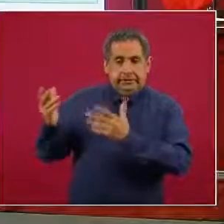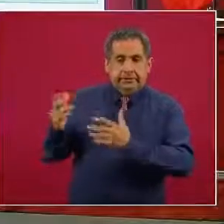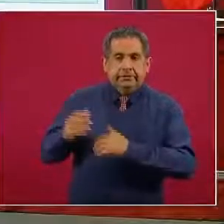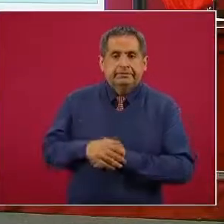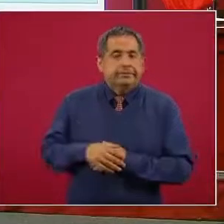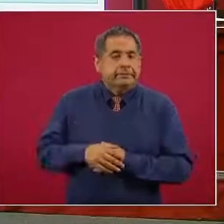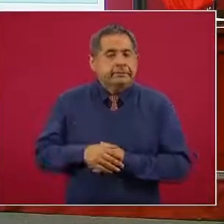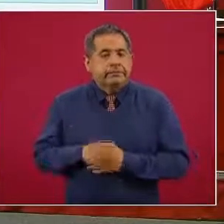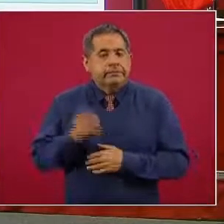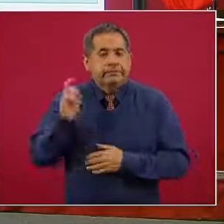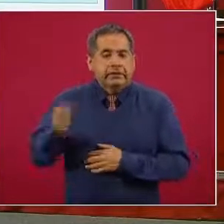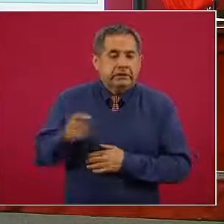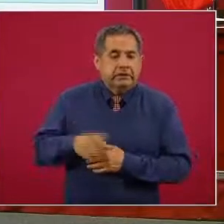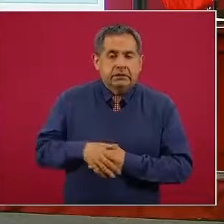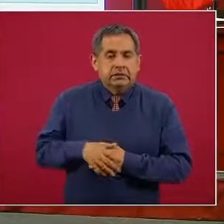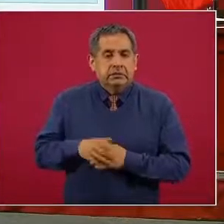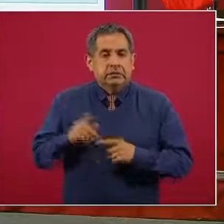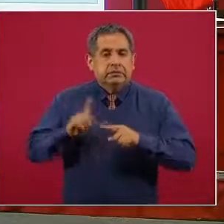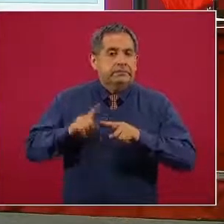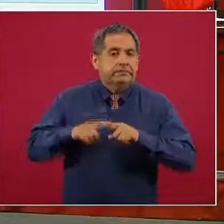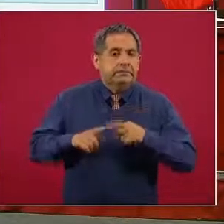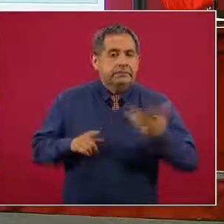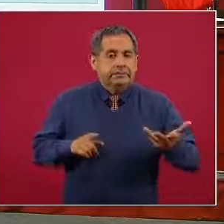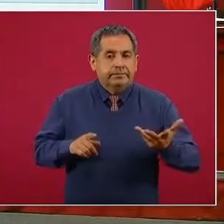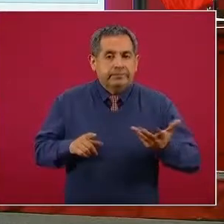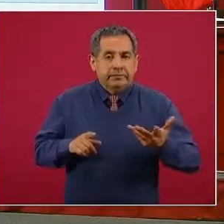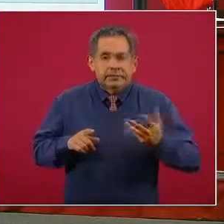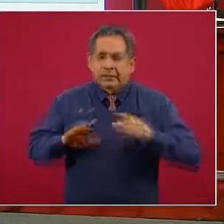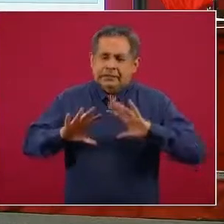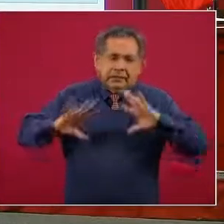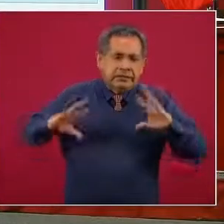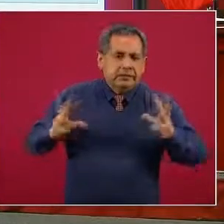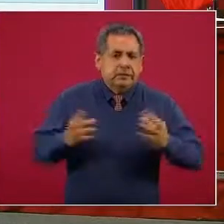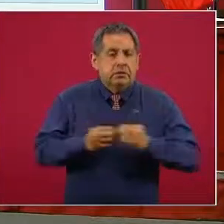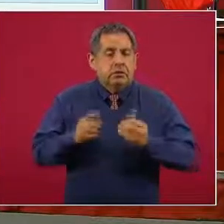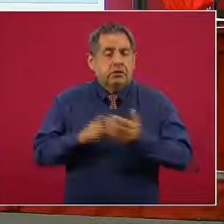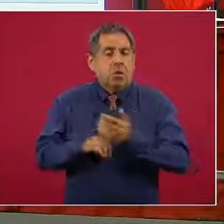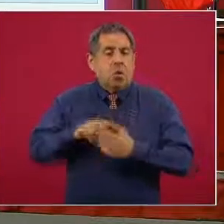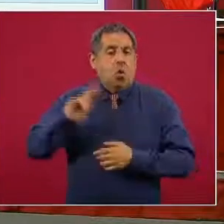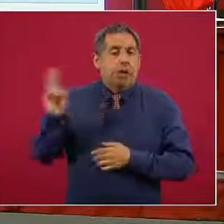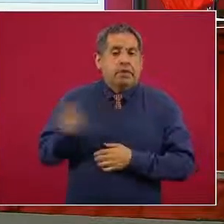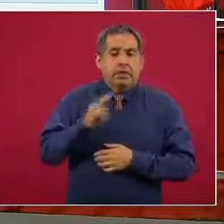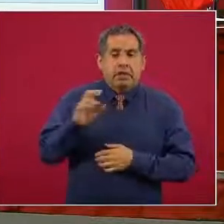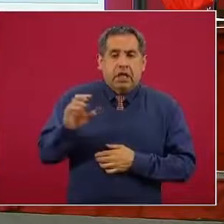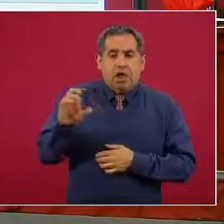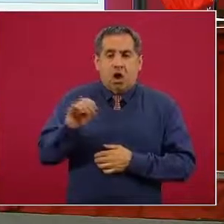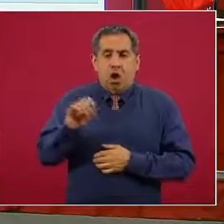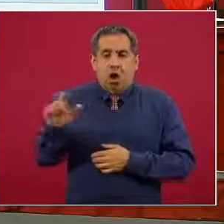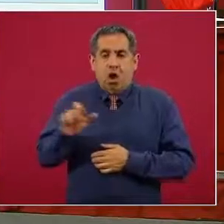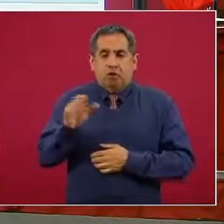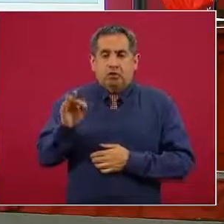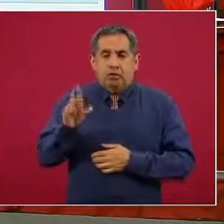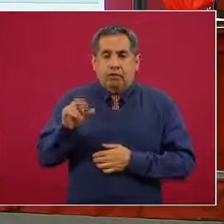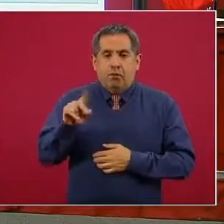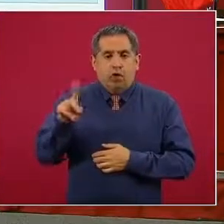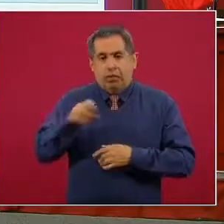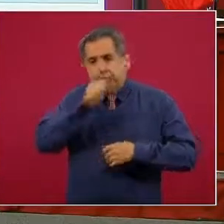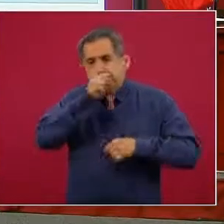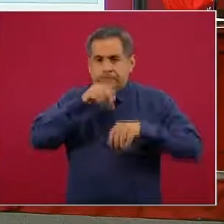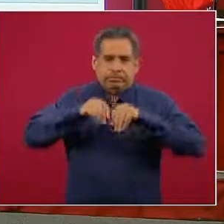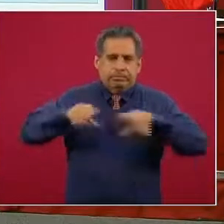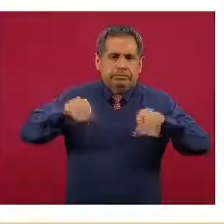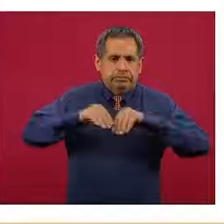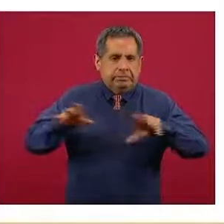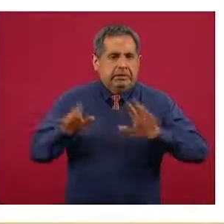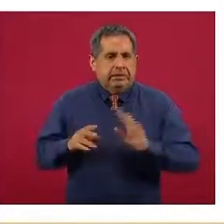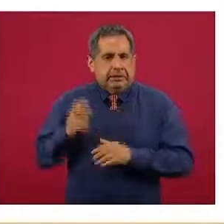tipo de curvas. La fuente son la compilación que hace la Universidad de Oxford en este portal tan informativo de Nuestro